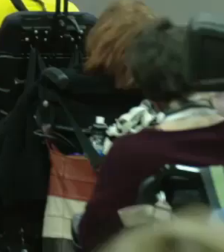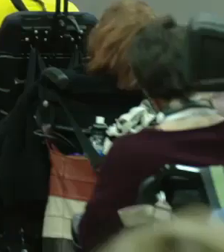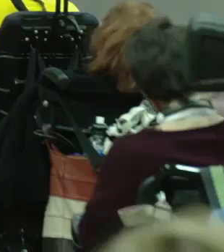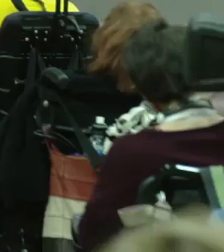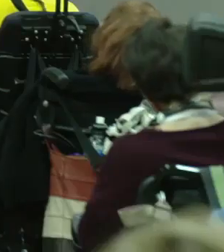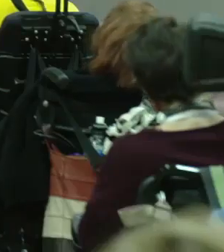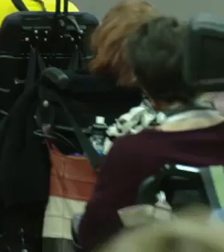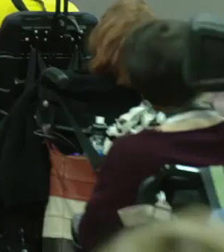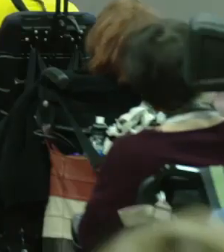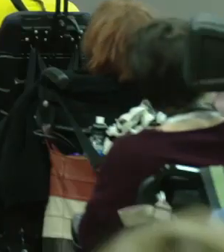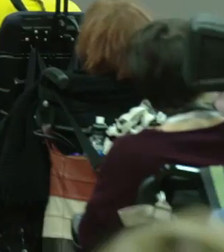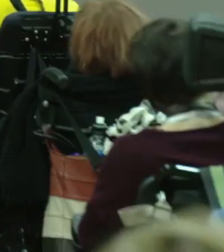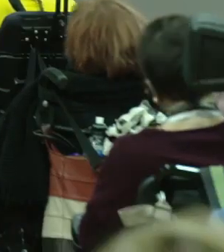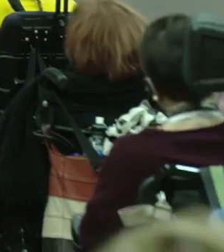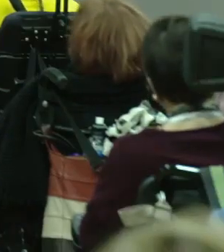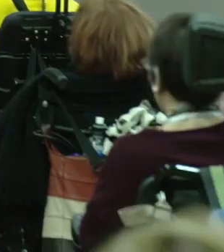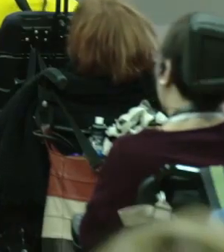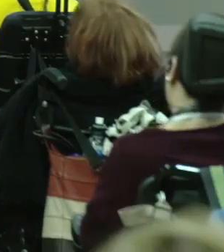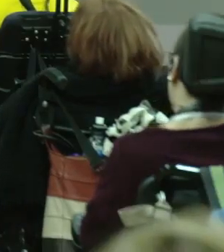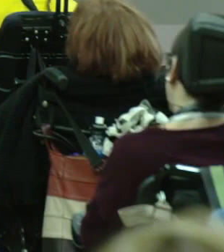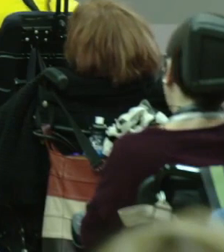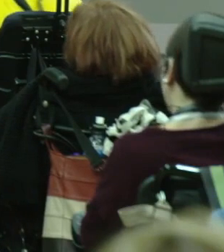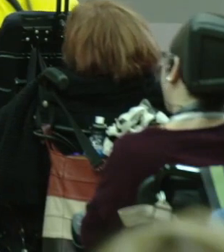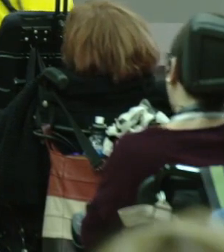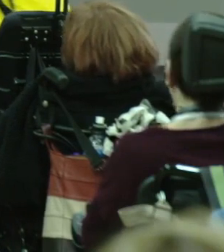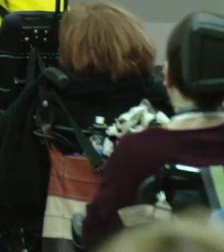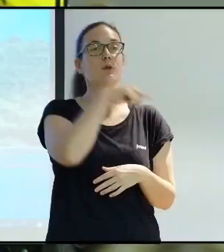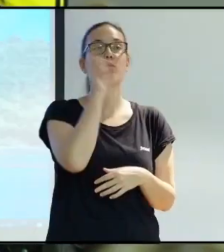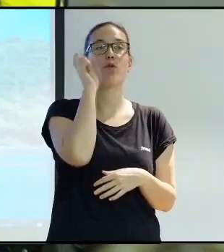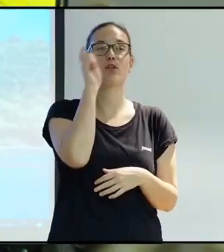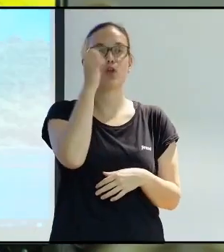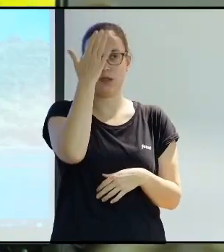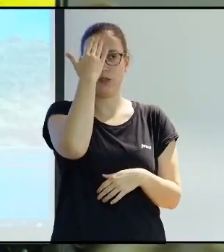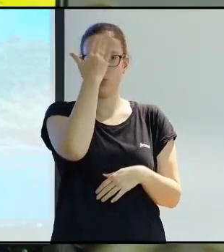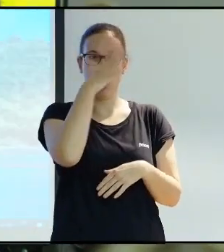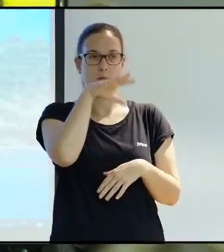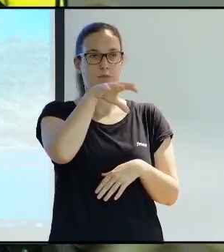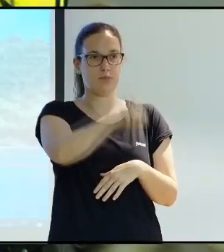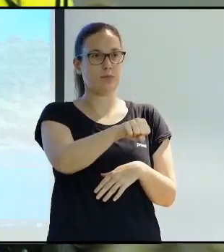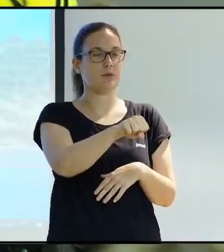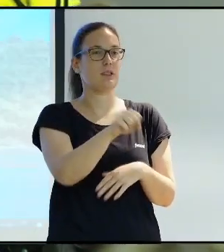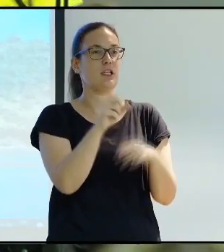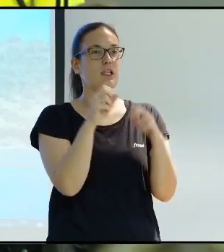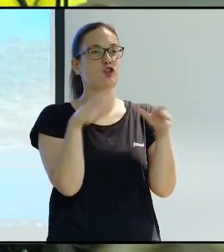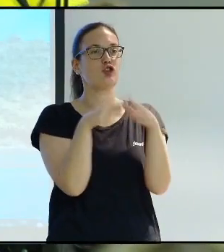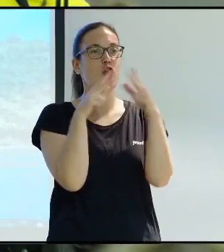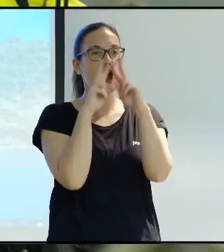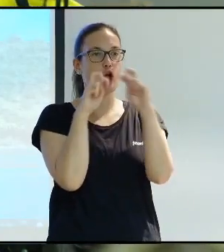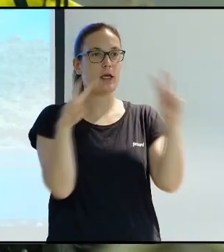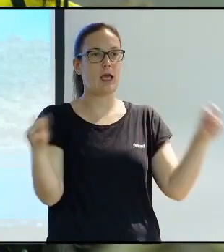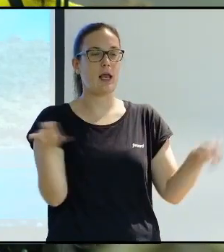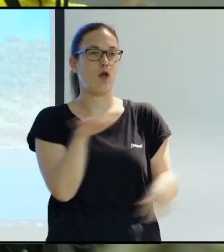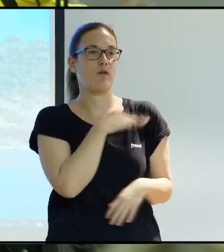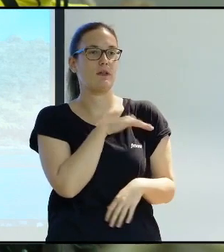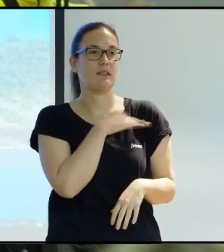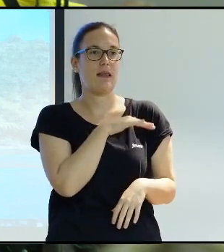sociológico. Miguel Ángel es profesor titular de Sociología en la Universidad Complutense de Madrid,